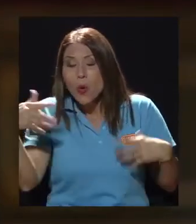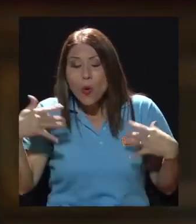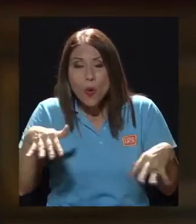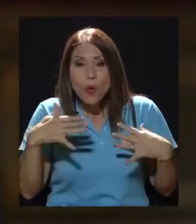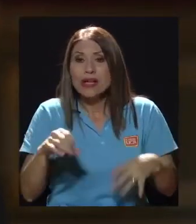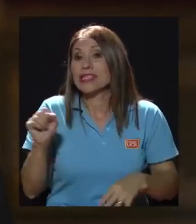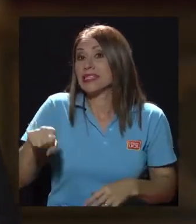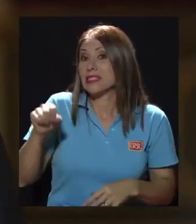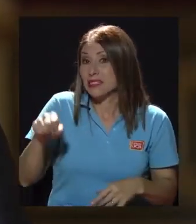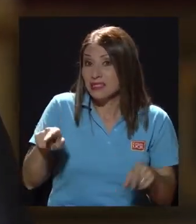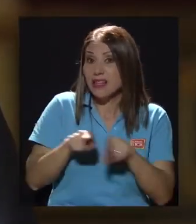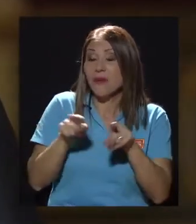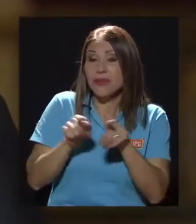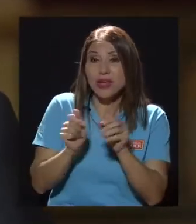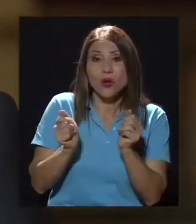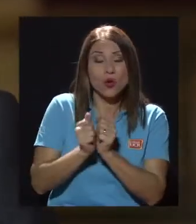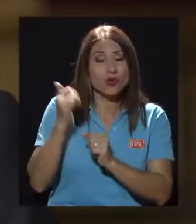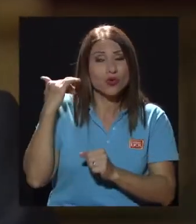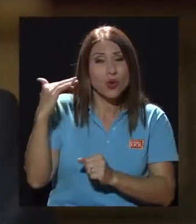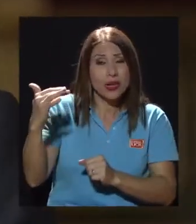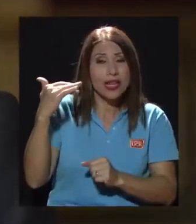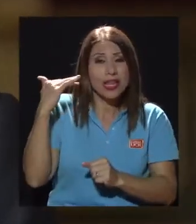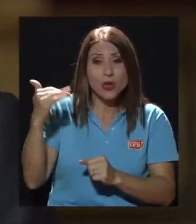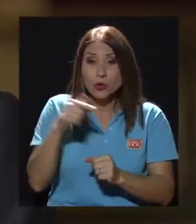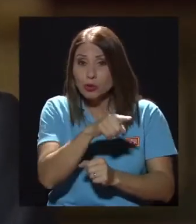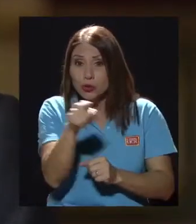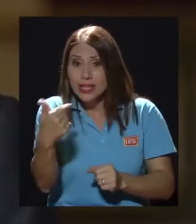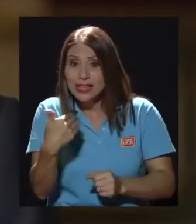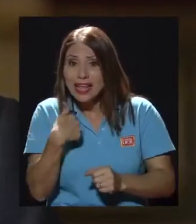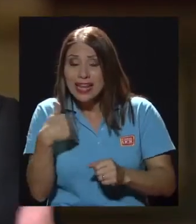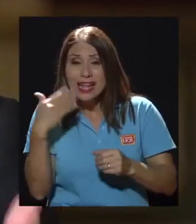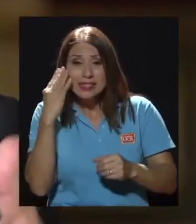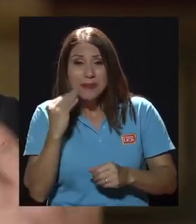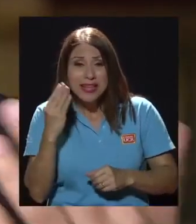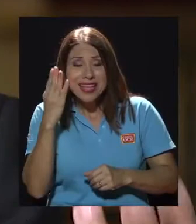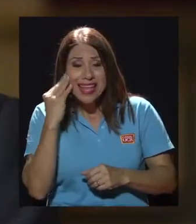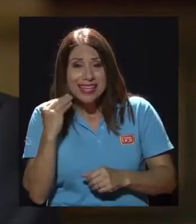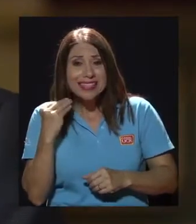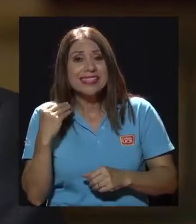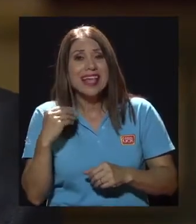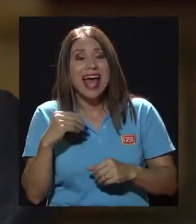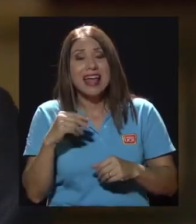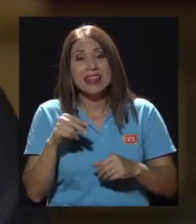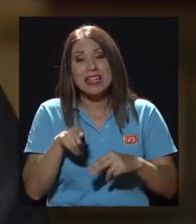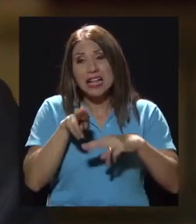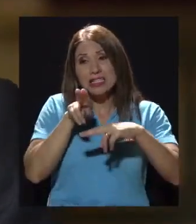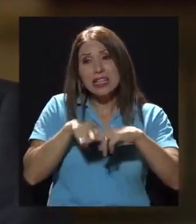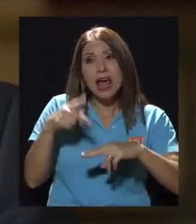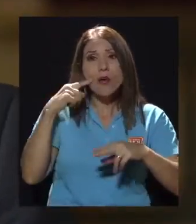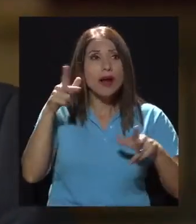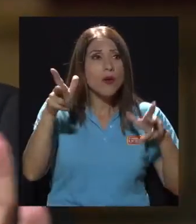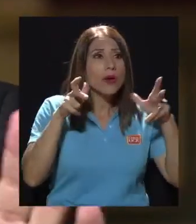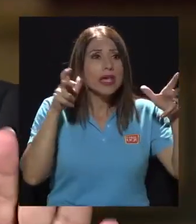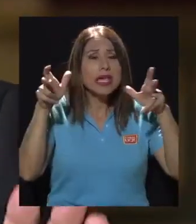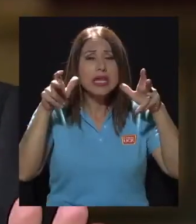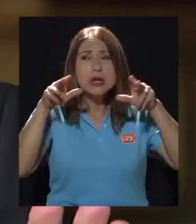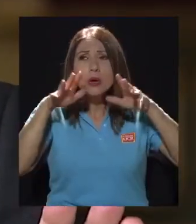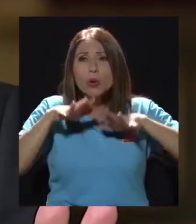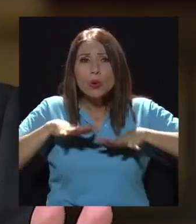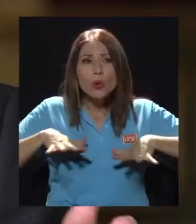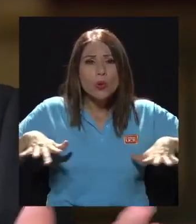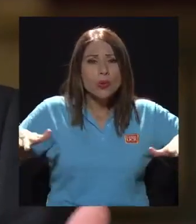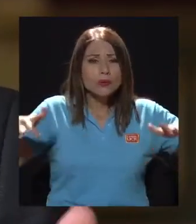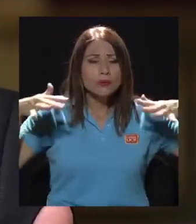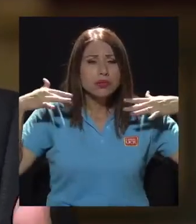es impresionante. O sea, cualquiera que tenga la experiencia de estar sentado frente a esa cantidad de emisión de sonido. Es sublime, es hermoso. Sea lo que